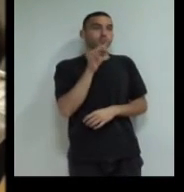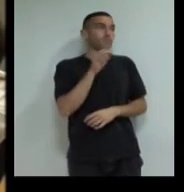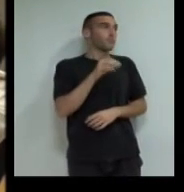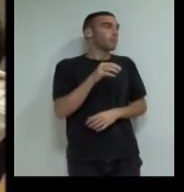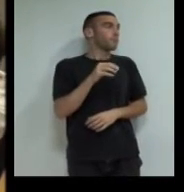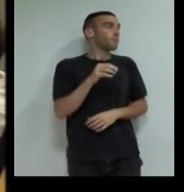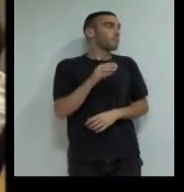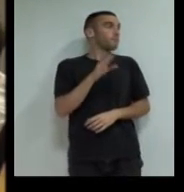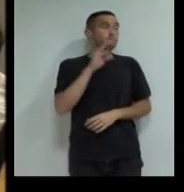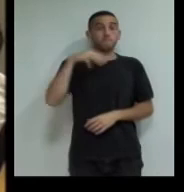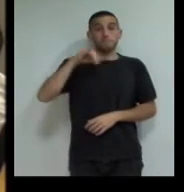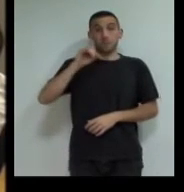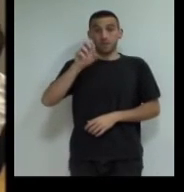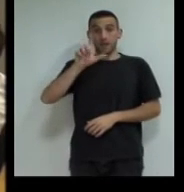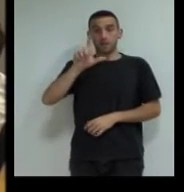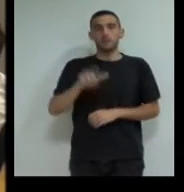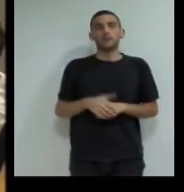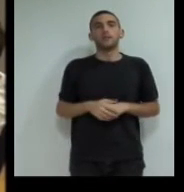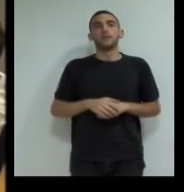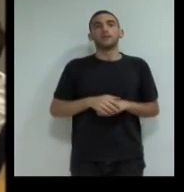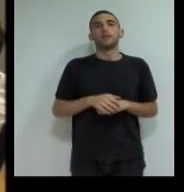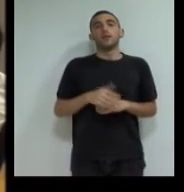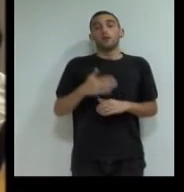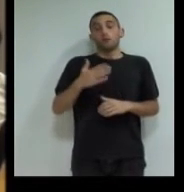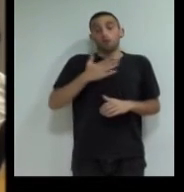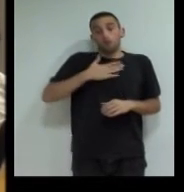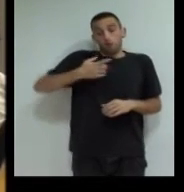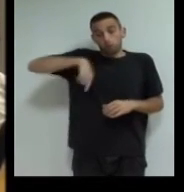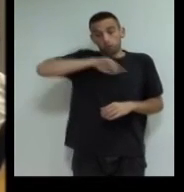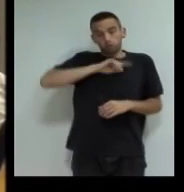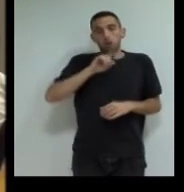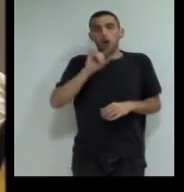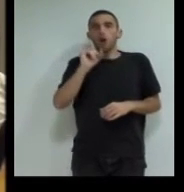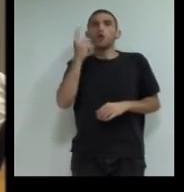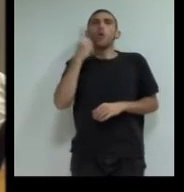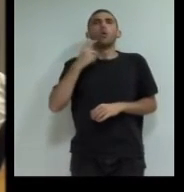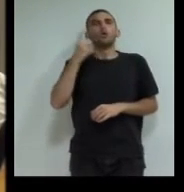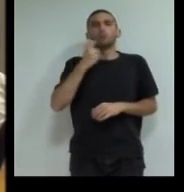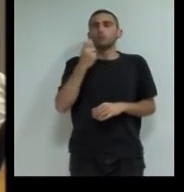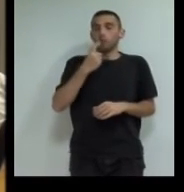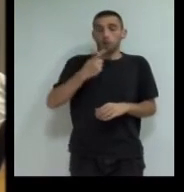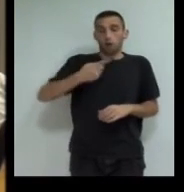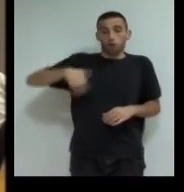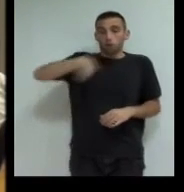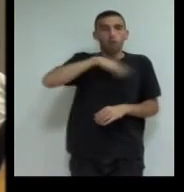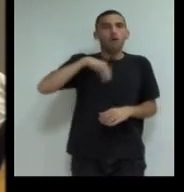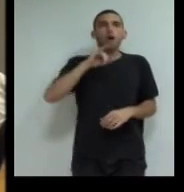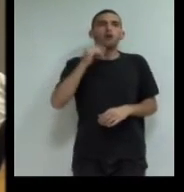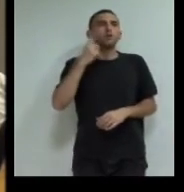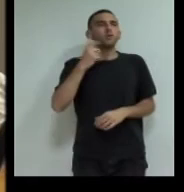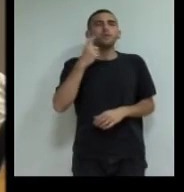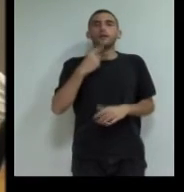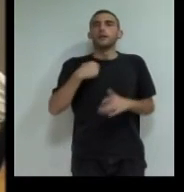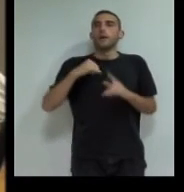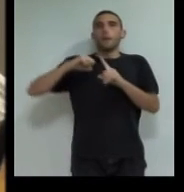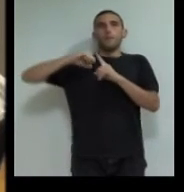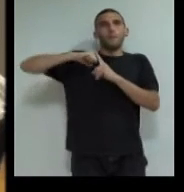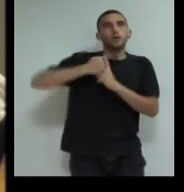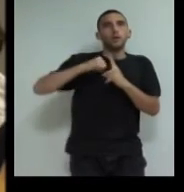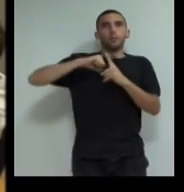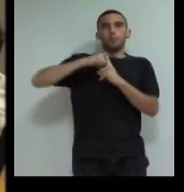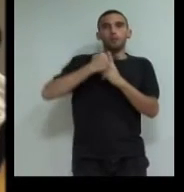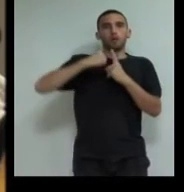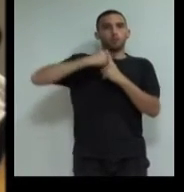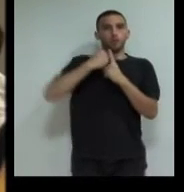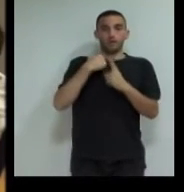no, era simplemente porque nosotros estamos acostumbrados, y todos los que estamos aquí, a trabajar bajo presión. Sí. ¿Por